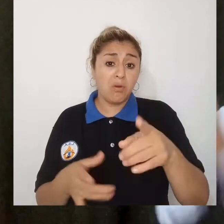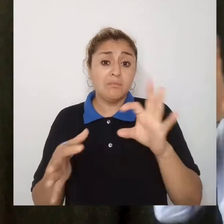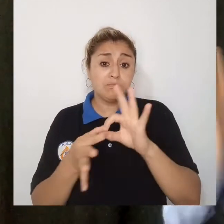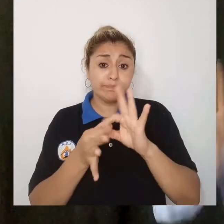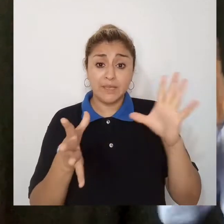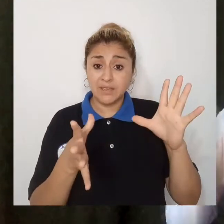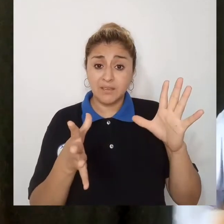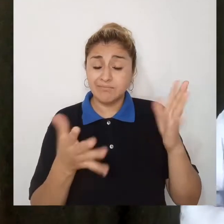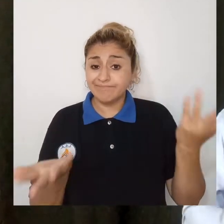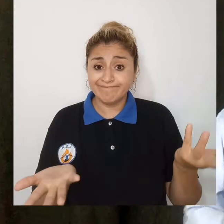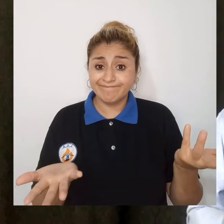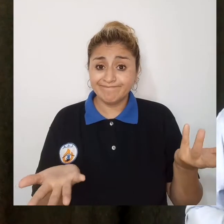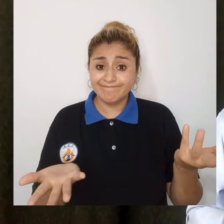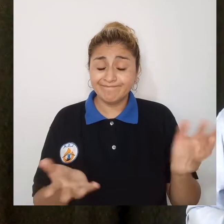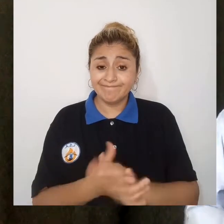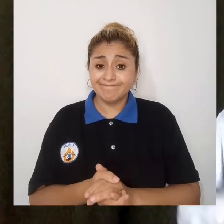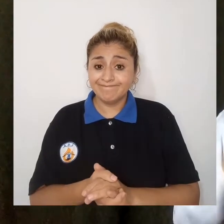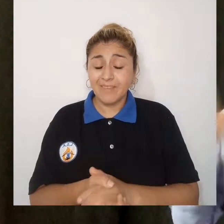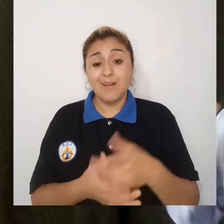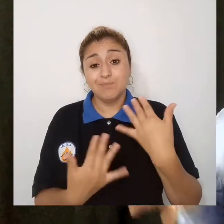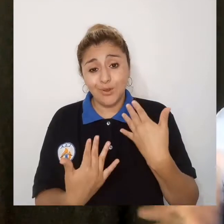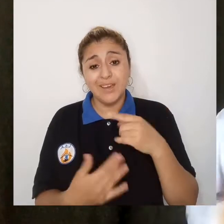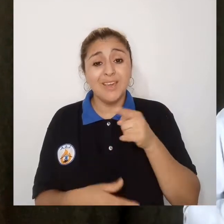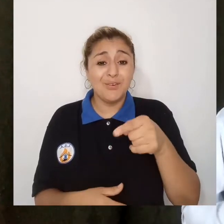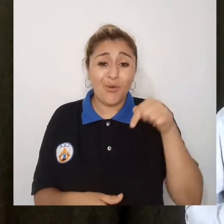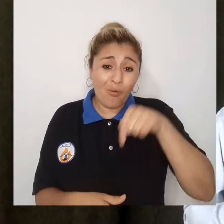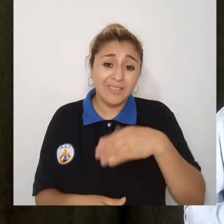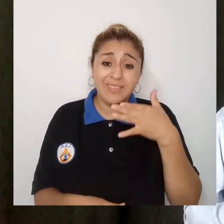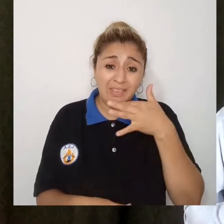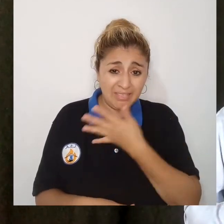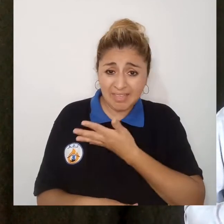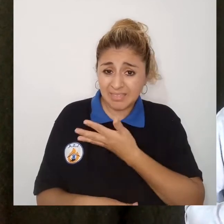espíritu y nace un bautismo posiblemente no entiendas